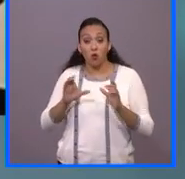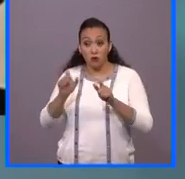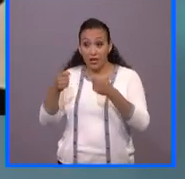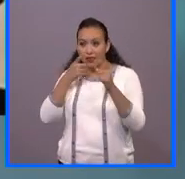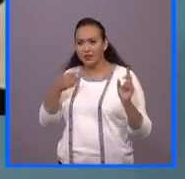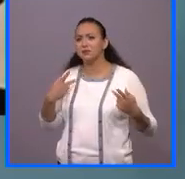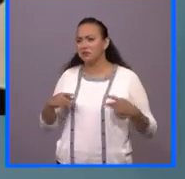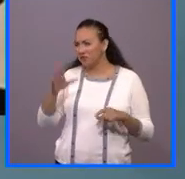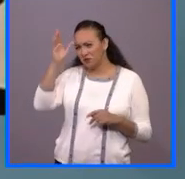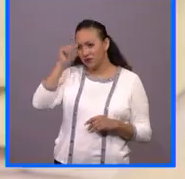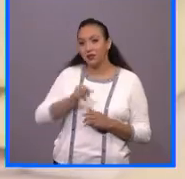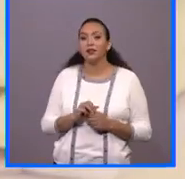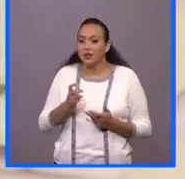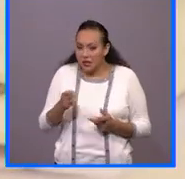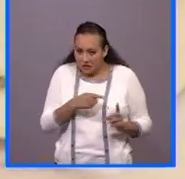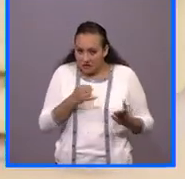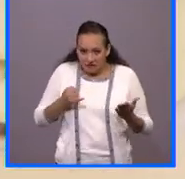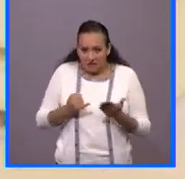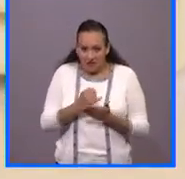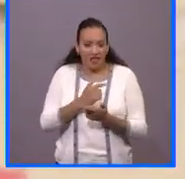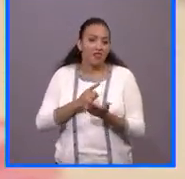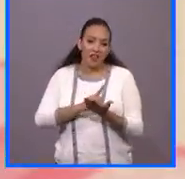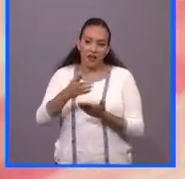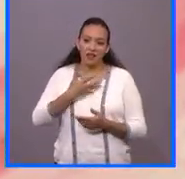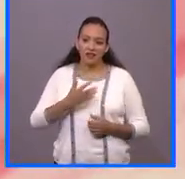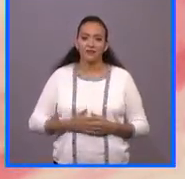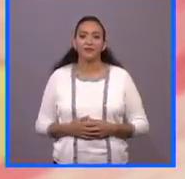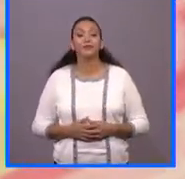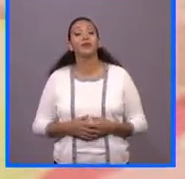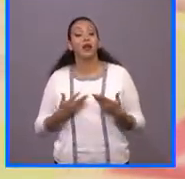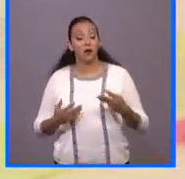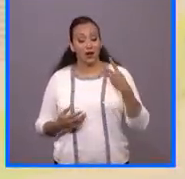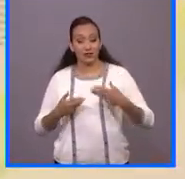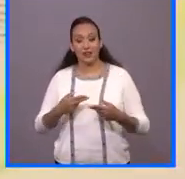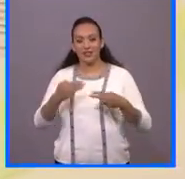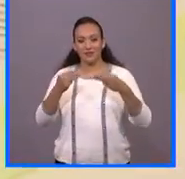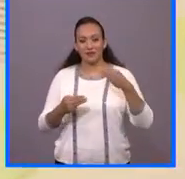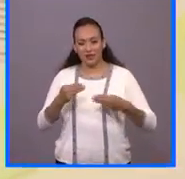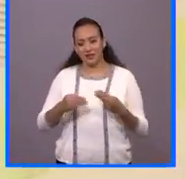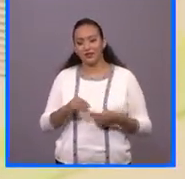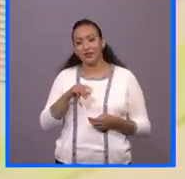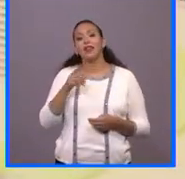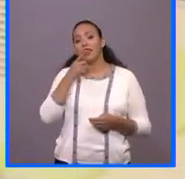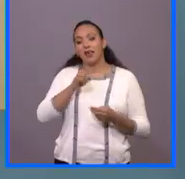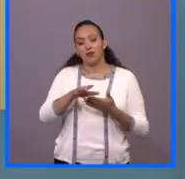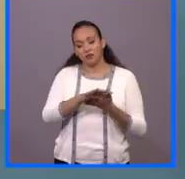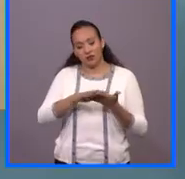de esta elección extraordinaria. Las 3 magistraturas restantes votaron a favor del